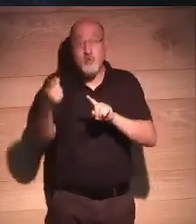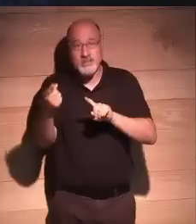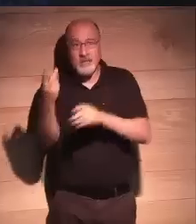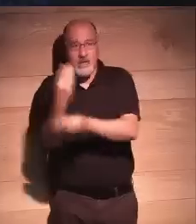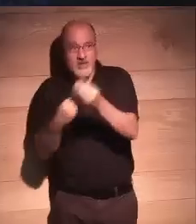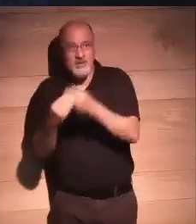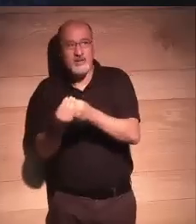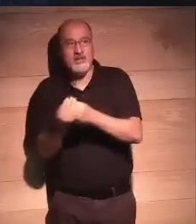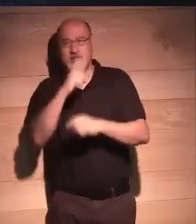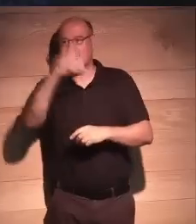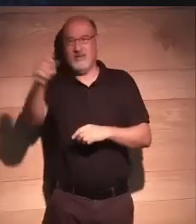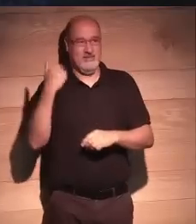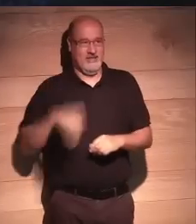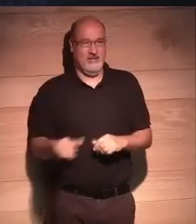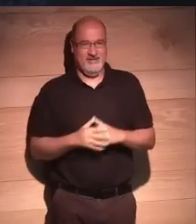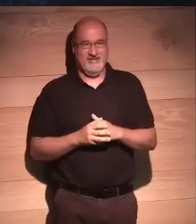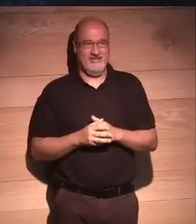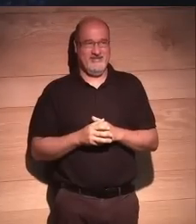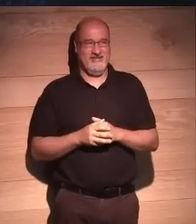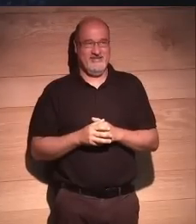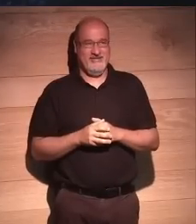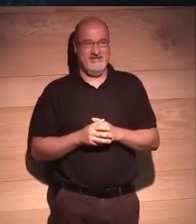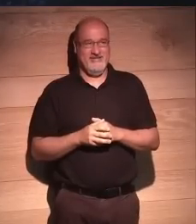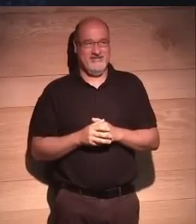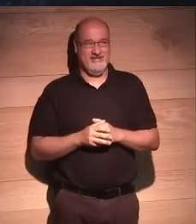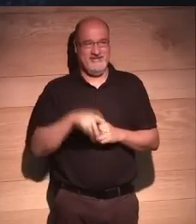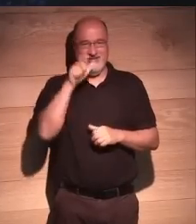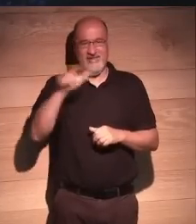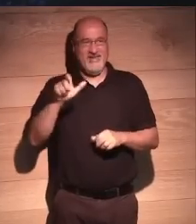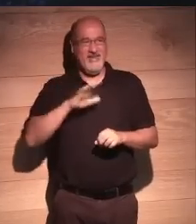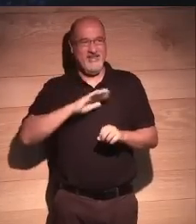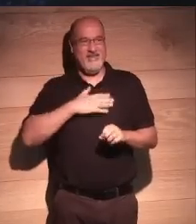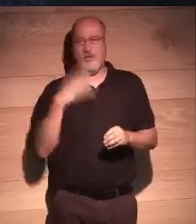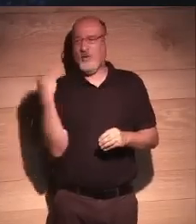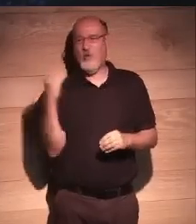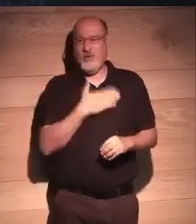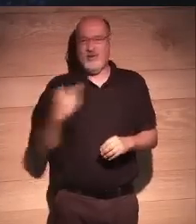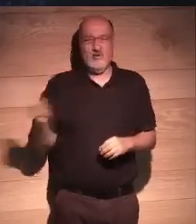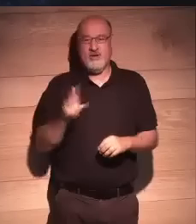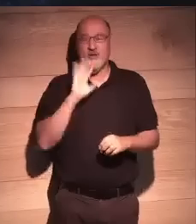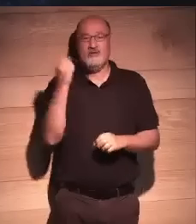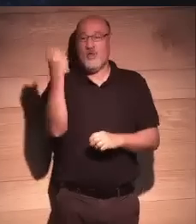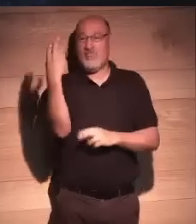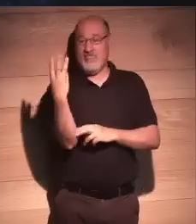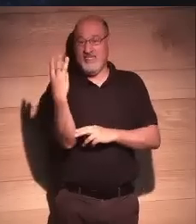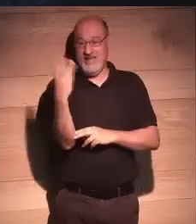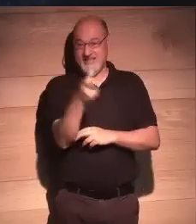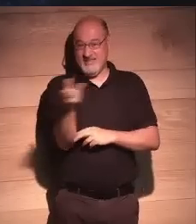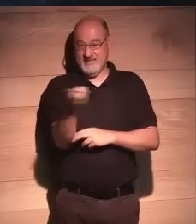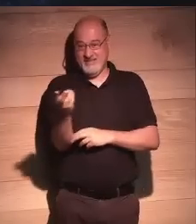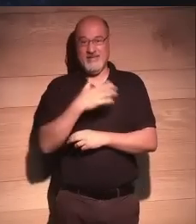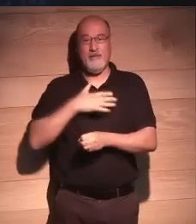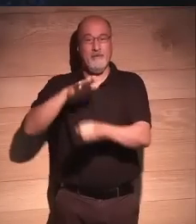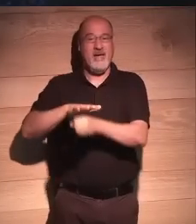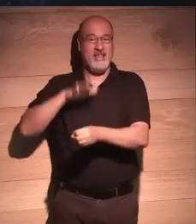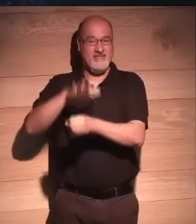la que estamos hablando, que se vaya. No quiero aquí gente insultantemente joven, salvo nuestras tres martianas.